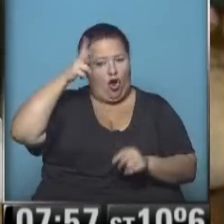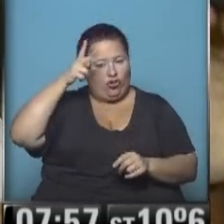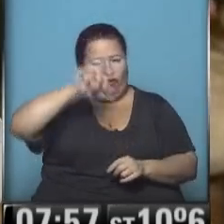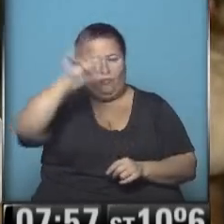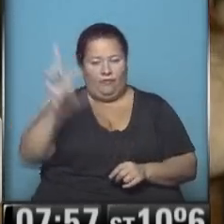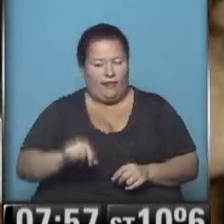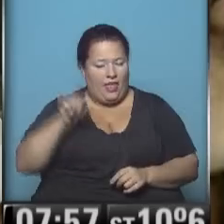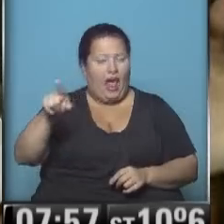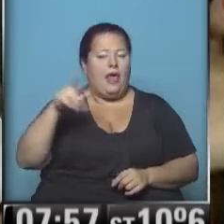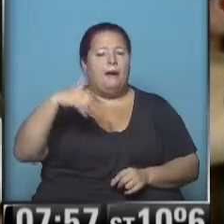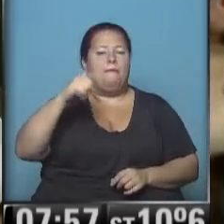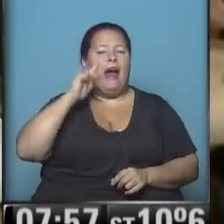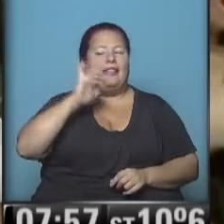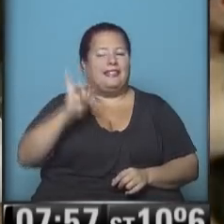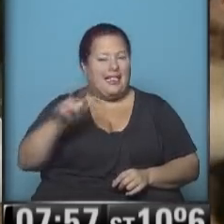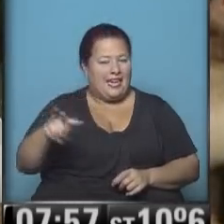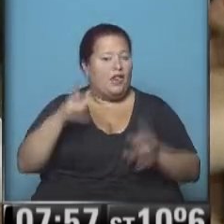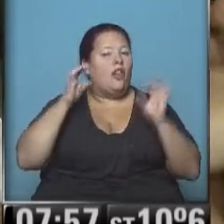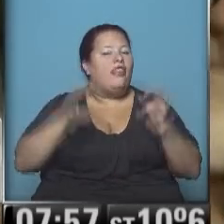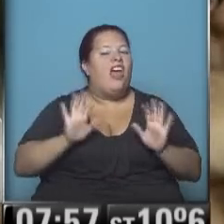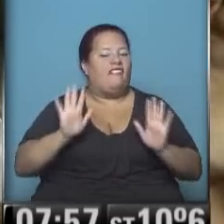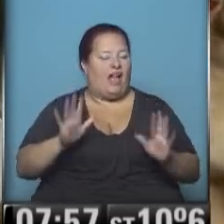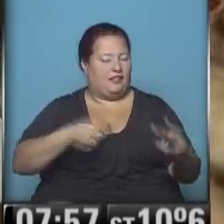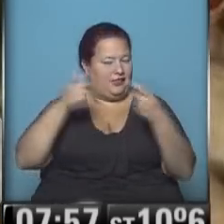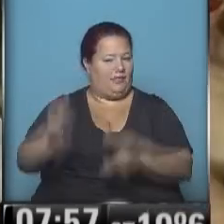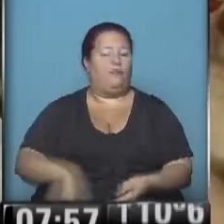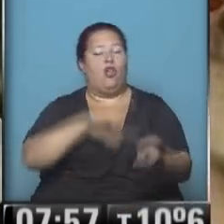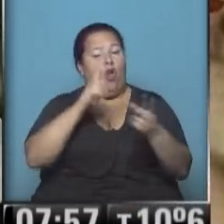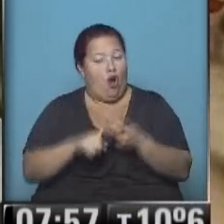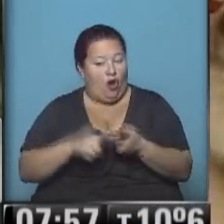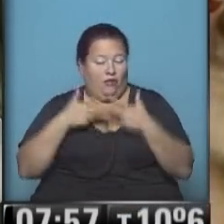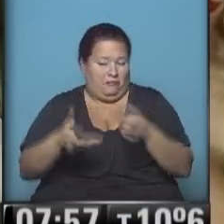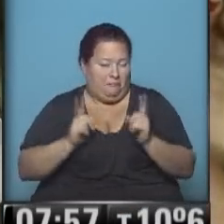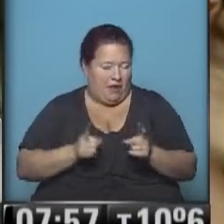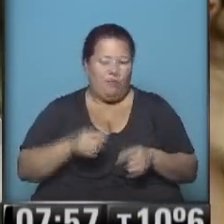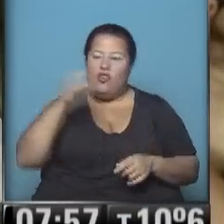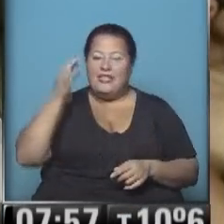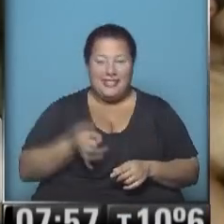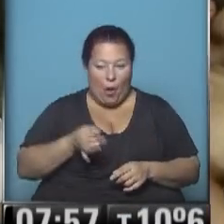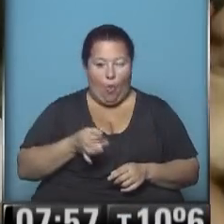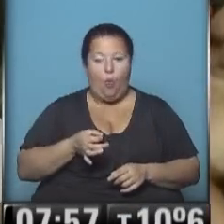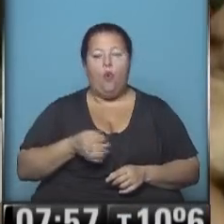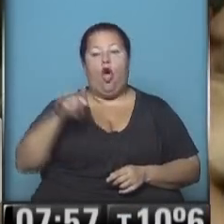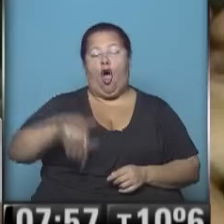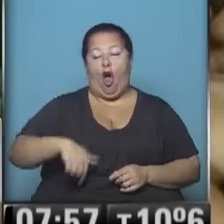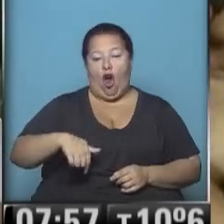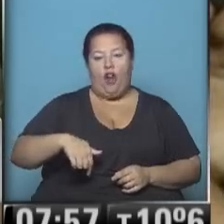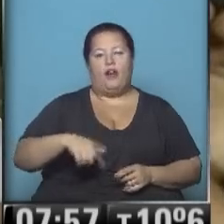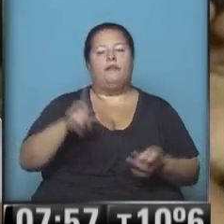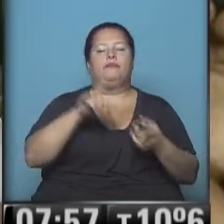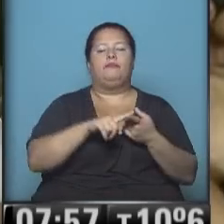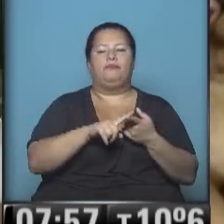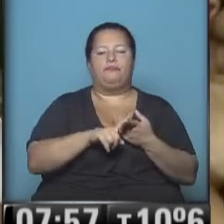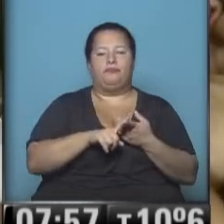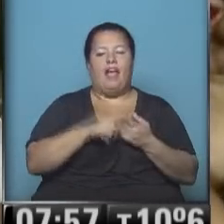juzgado federal número 8, el doctor Martínez de Giorgi, como corresponde. Y la otra cosa es lo que le acabo de decir, seguramente en el día de la fecha, tanto